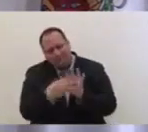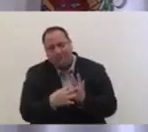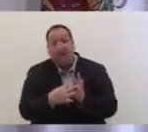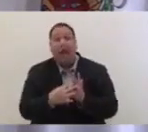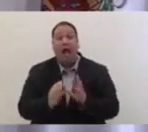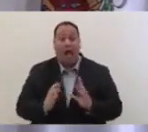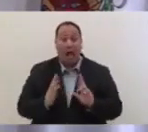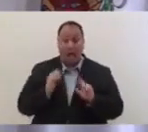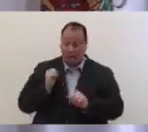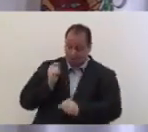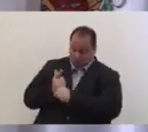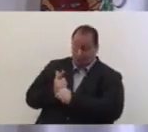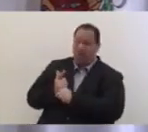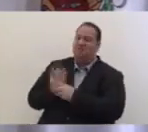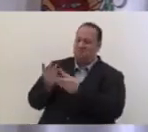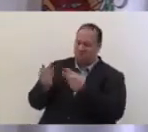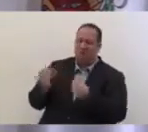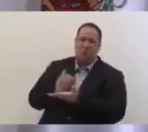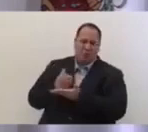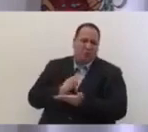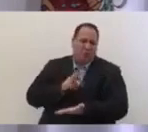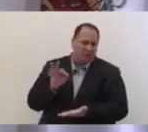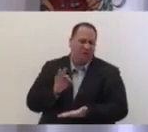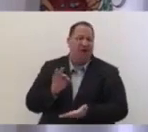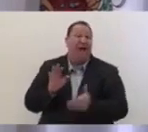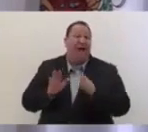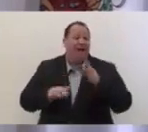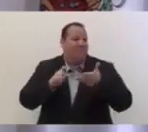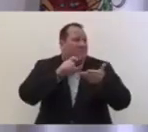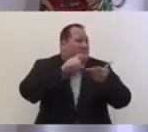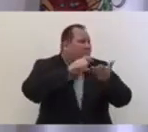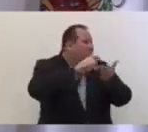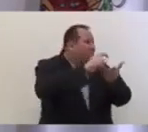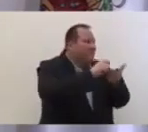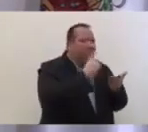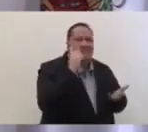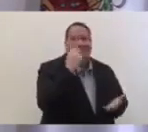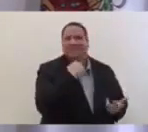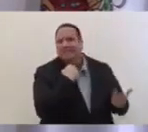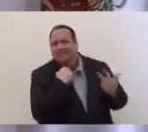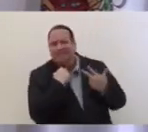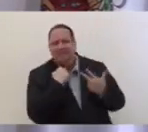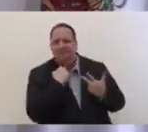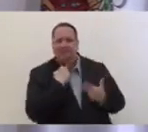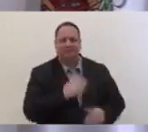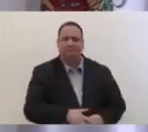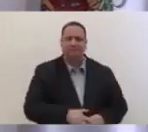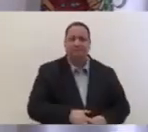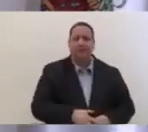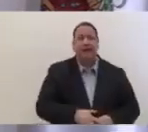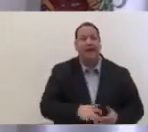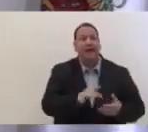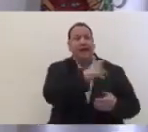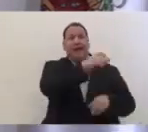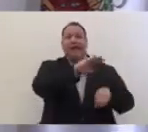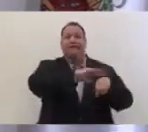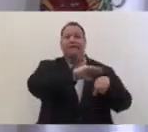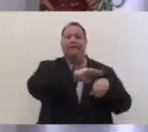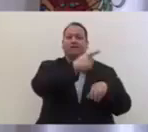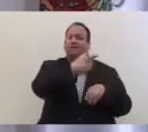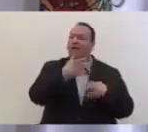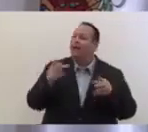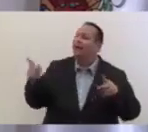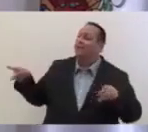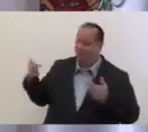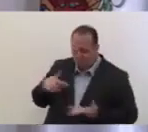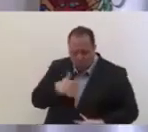ser curable. A veces batallamos en conseguirlos, no porque las farmacéuticas en ese